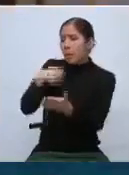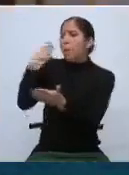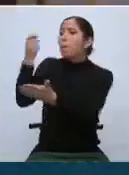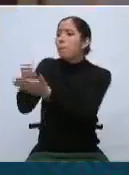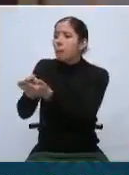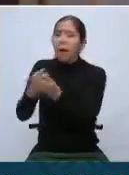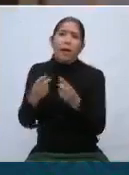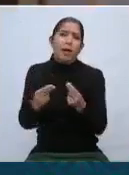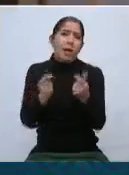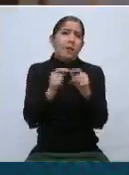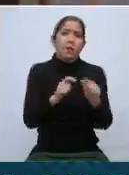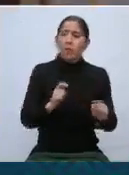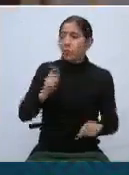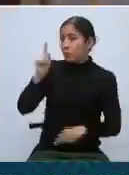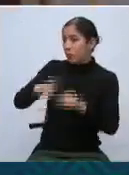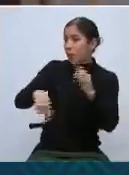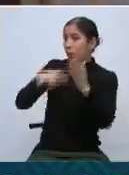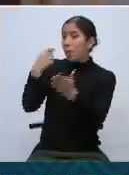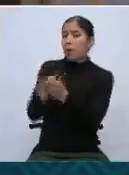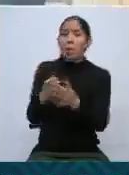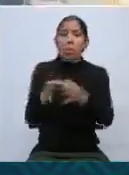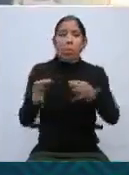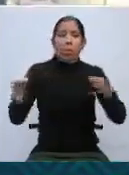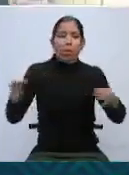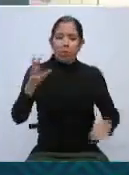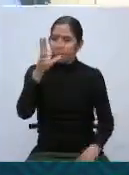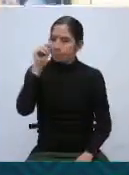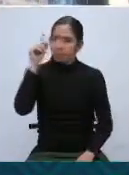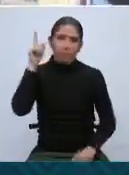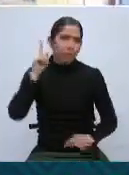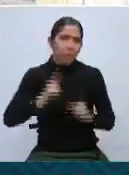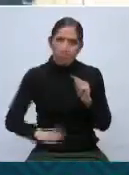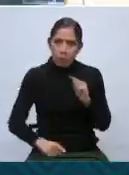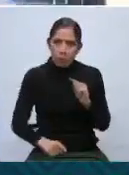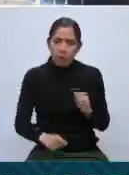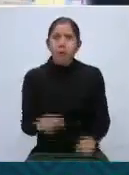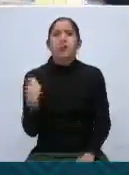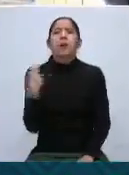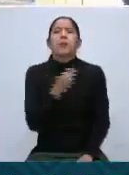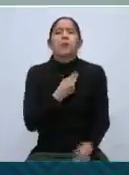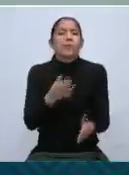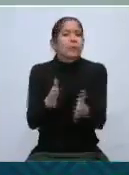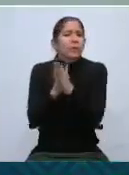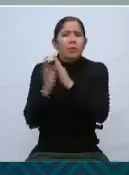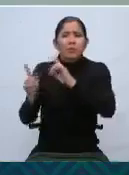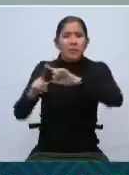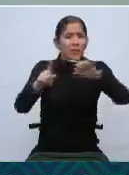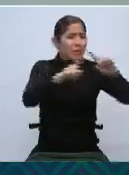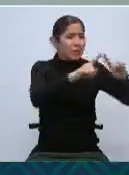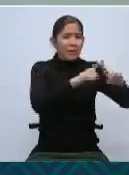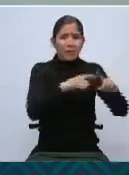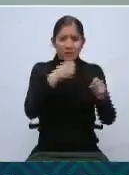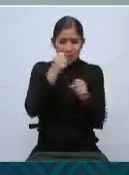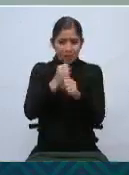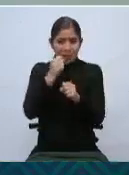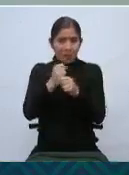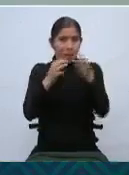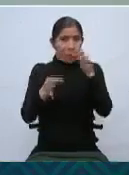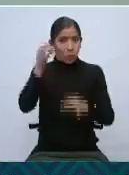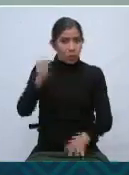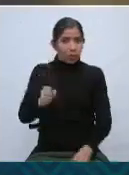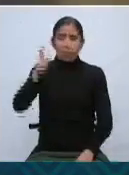país. Lo que pedimos a los operadores de justicia de todo el país, incluida la ciudad del Alto, de que sea